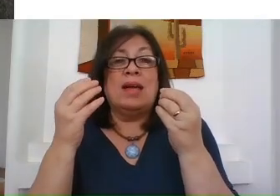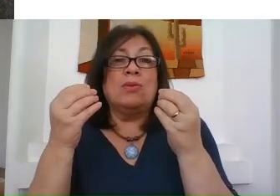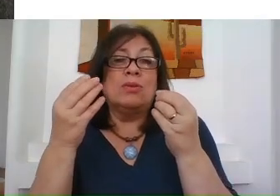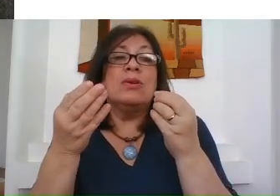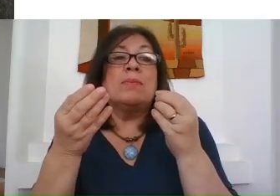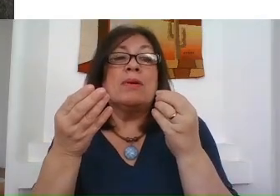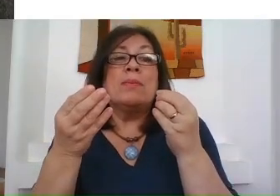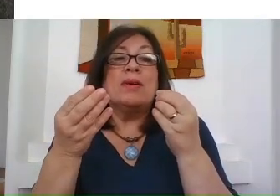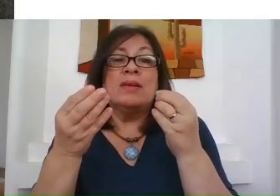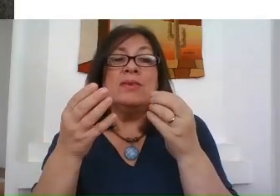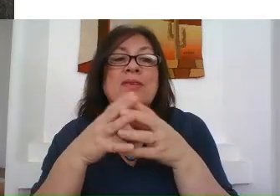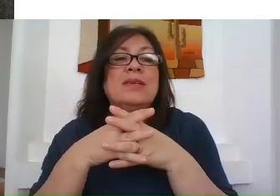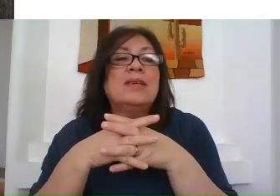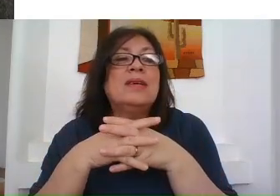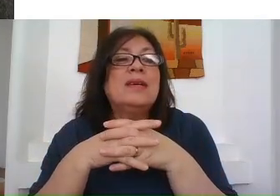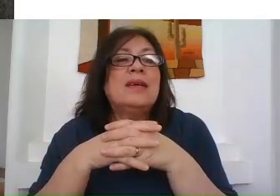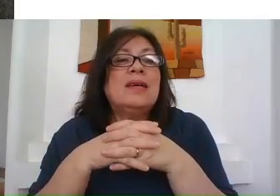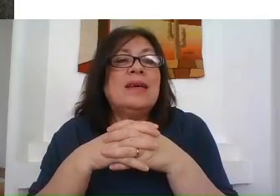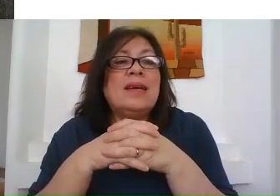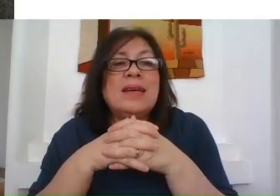también lo que el adulto le propone, ¿no?